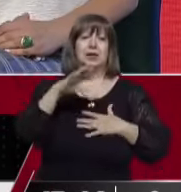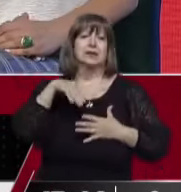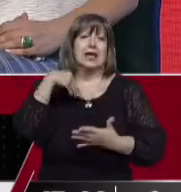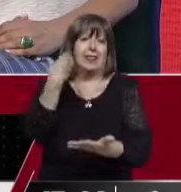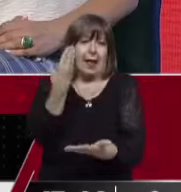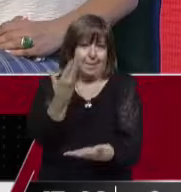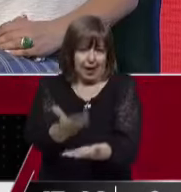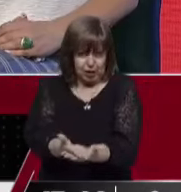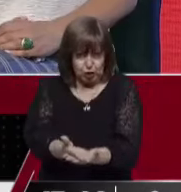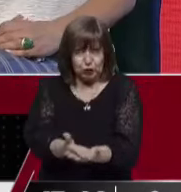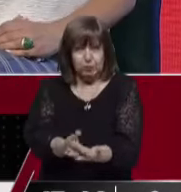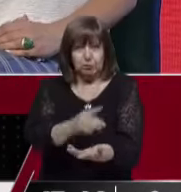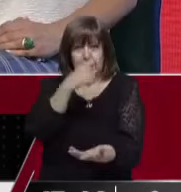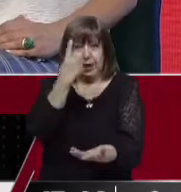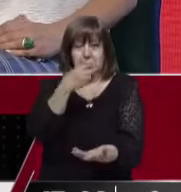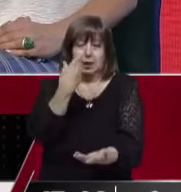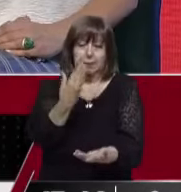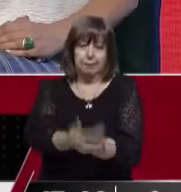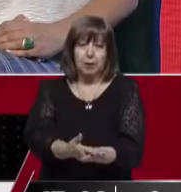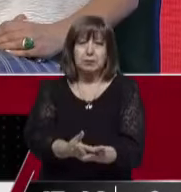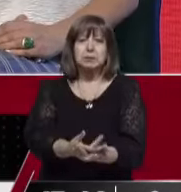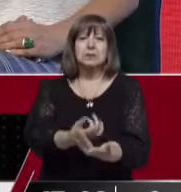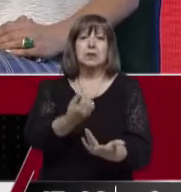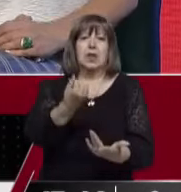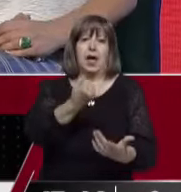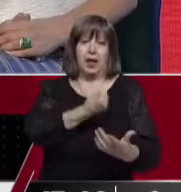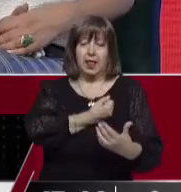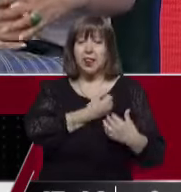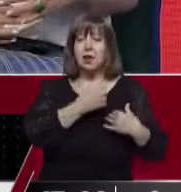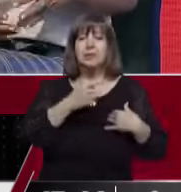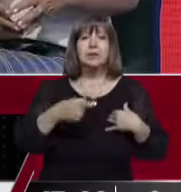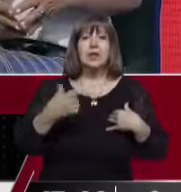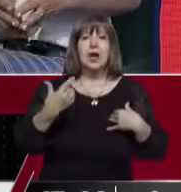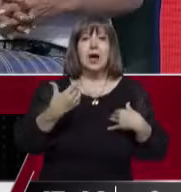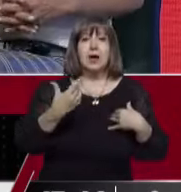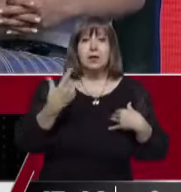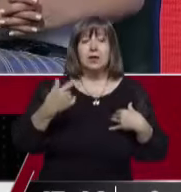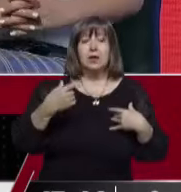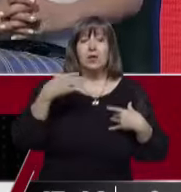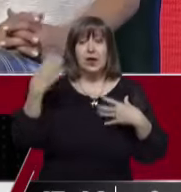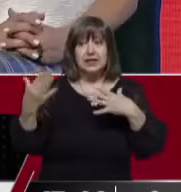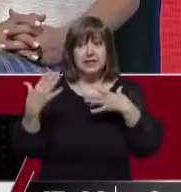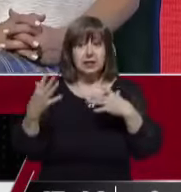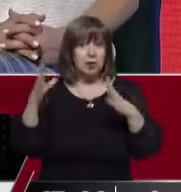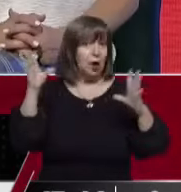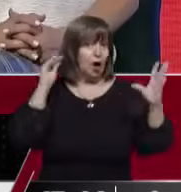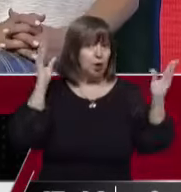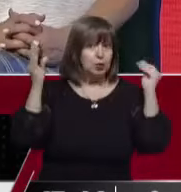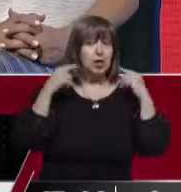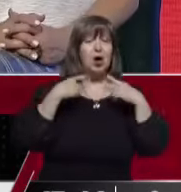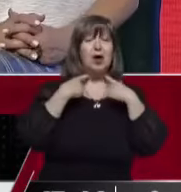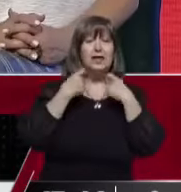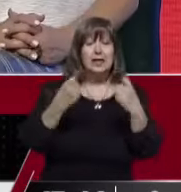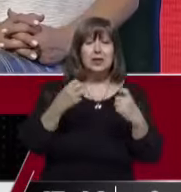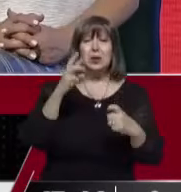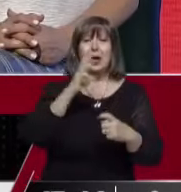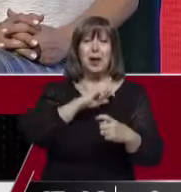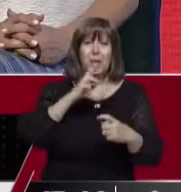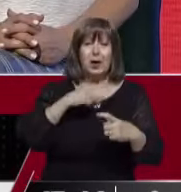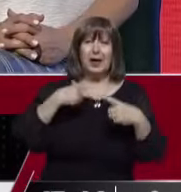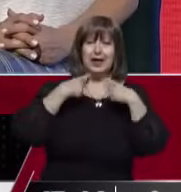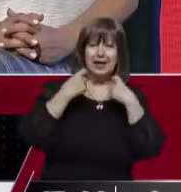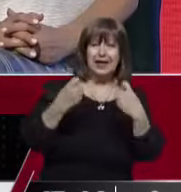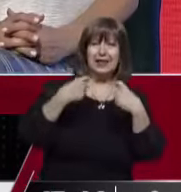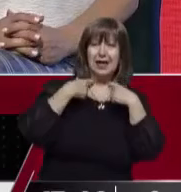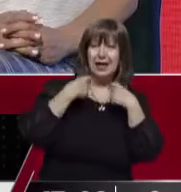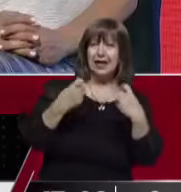ve él no los conocía mucho Sal un saludo cordial recién cuando se cortó eh Nada para terminar les la idea